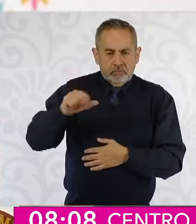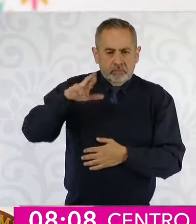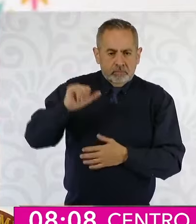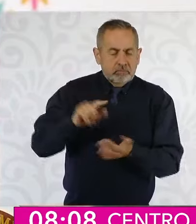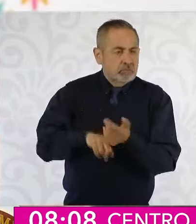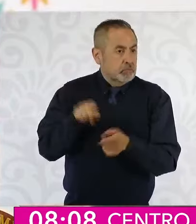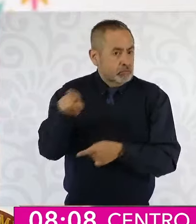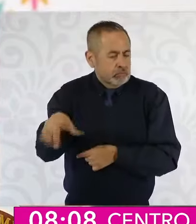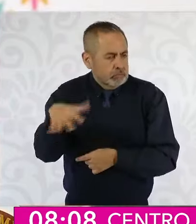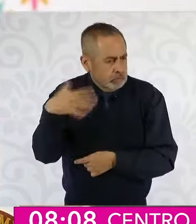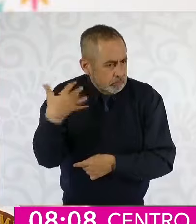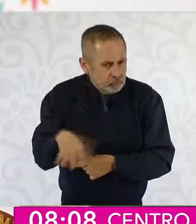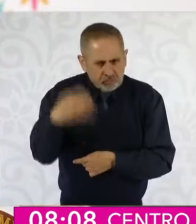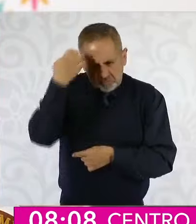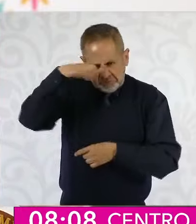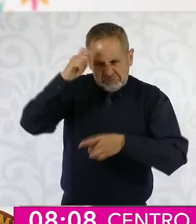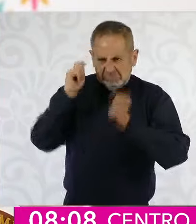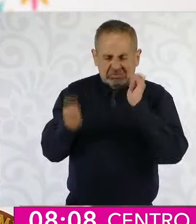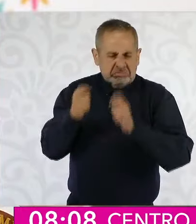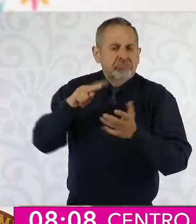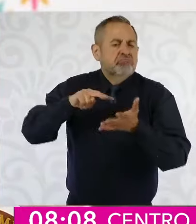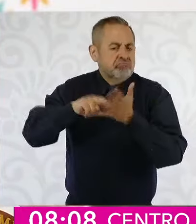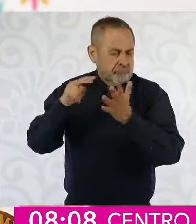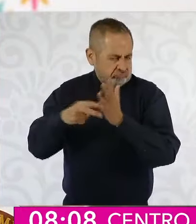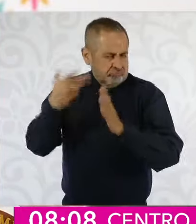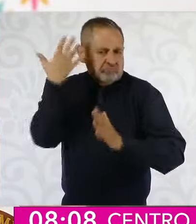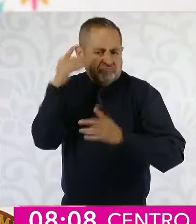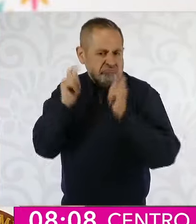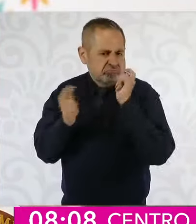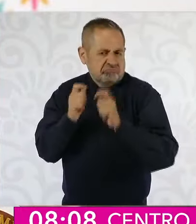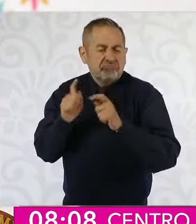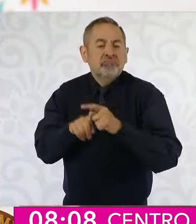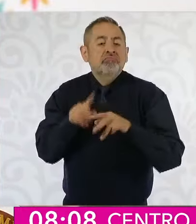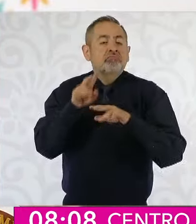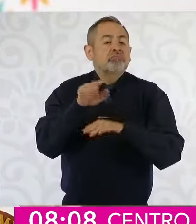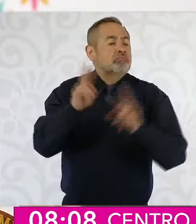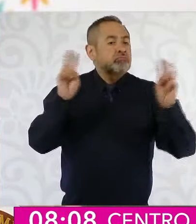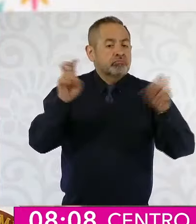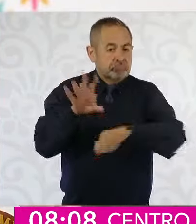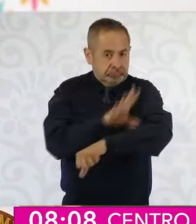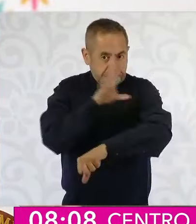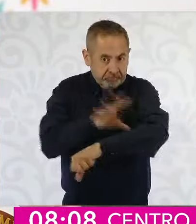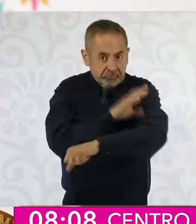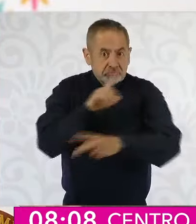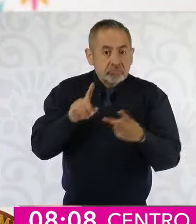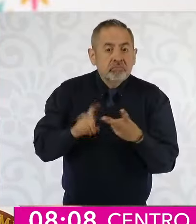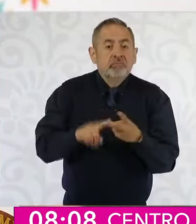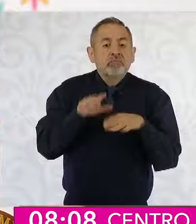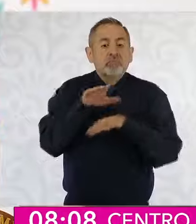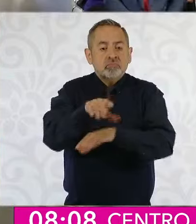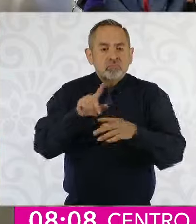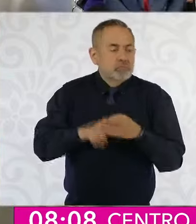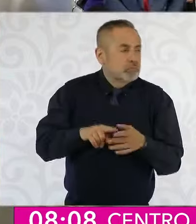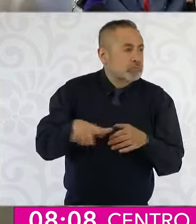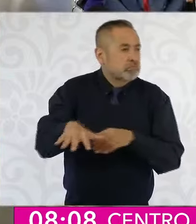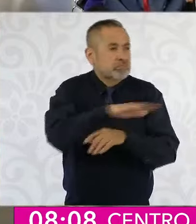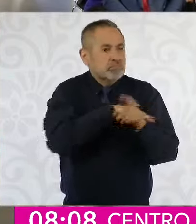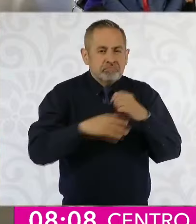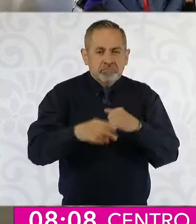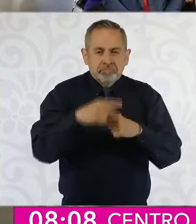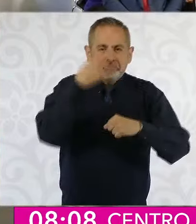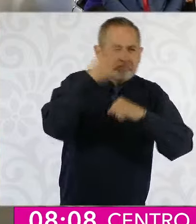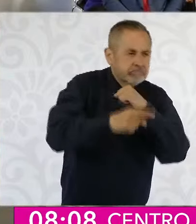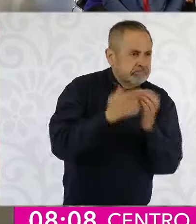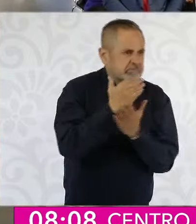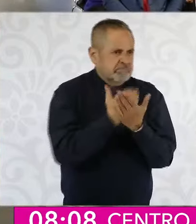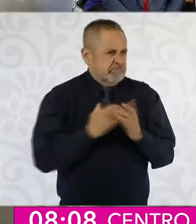una empresaria y experta, ingeniera experta en temas de energía y en temas de mitigación de riesgos en